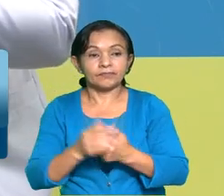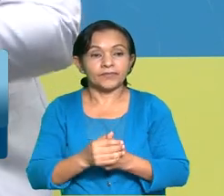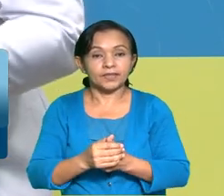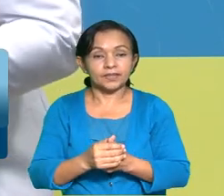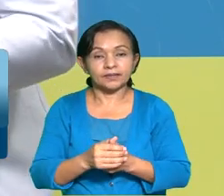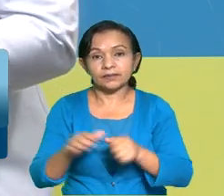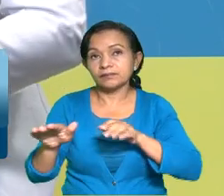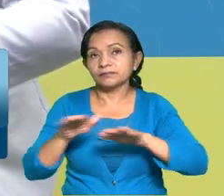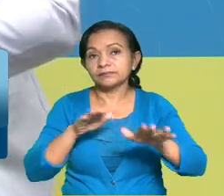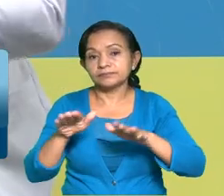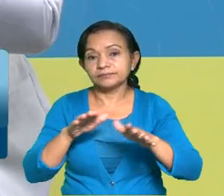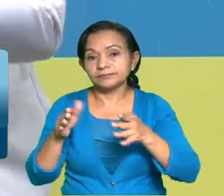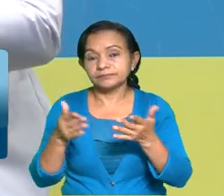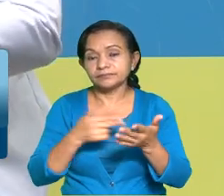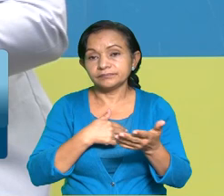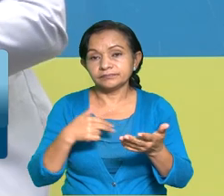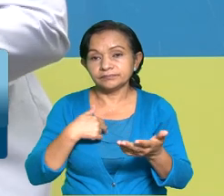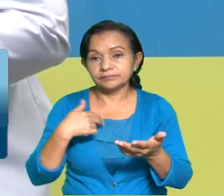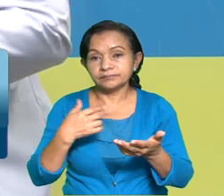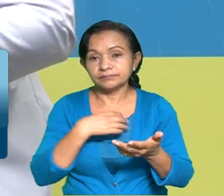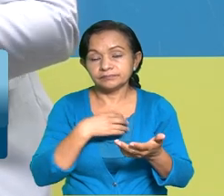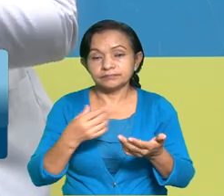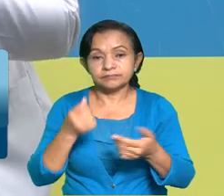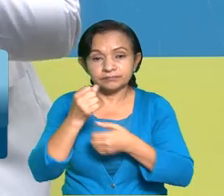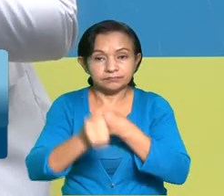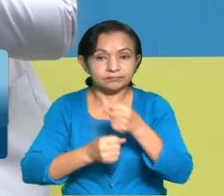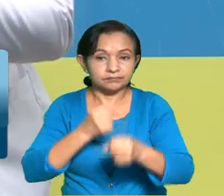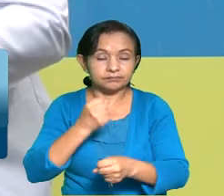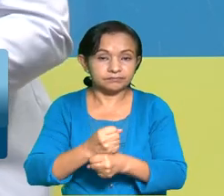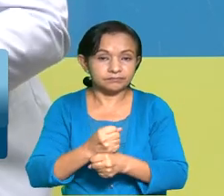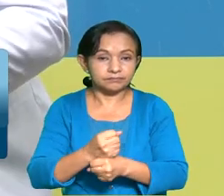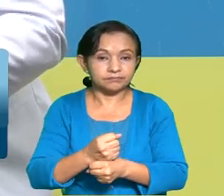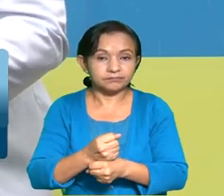ha logrado un paso del que le corresponde a la edad, entonces